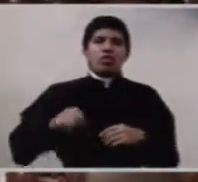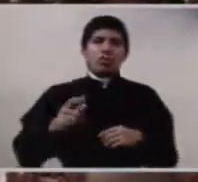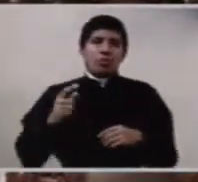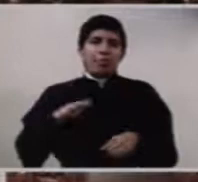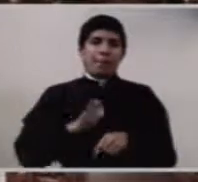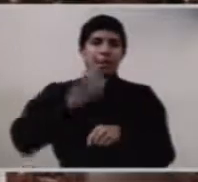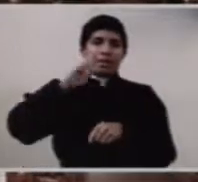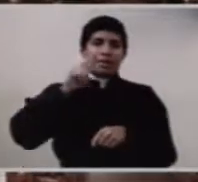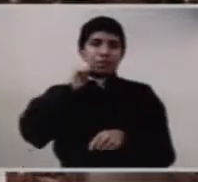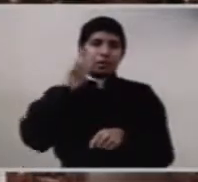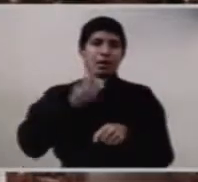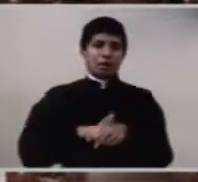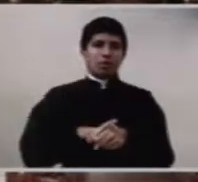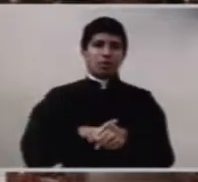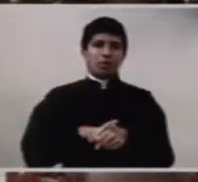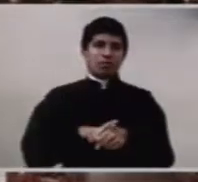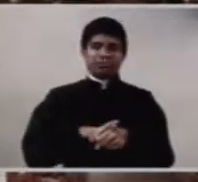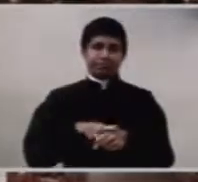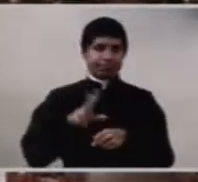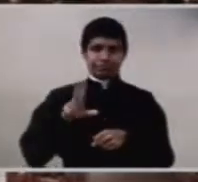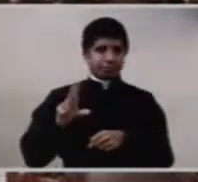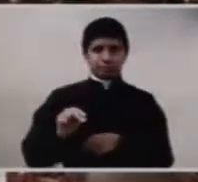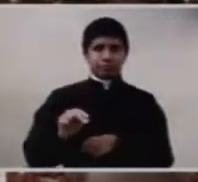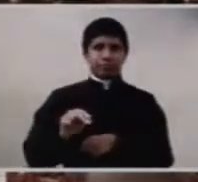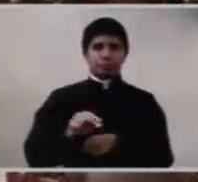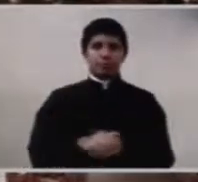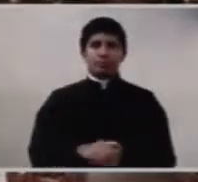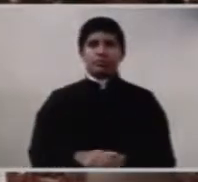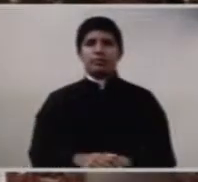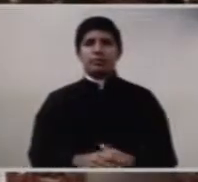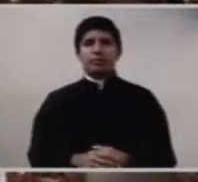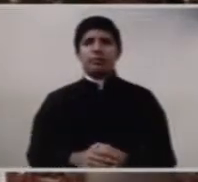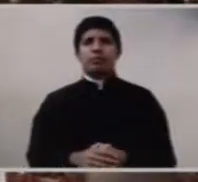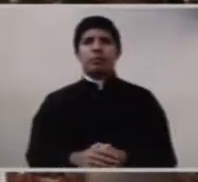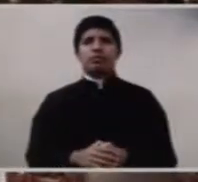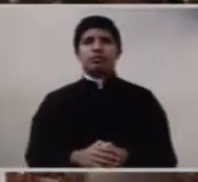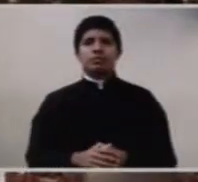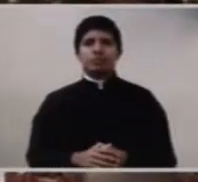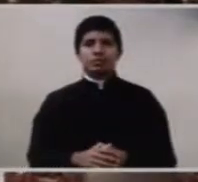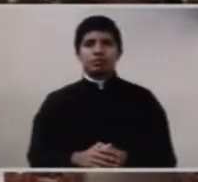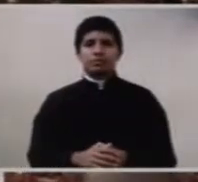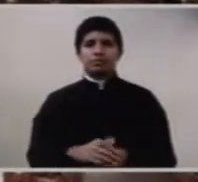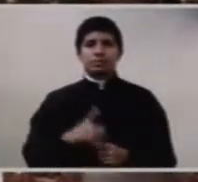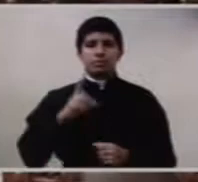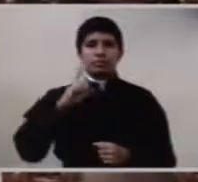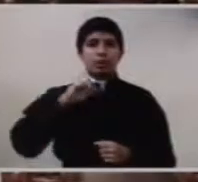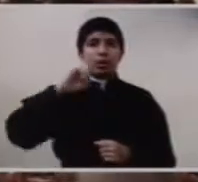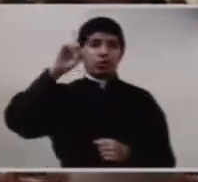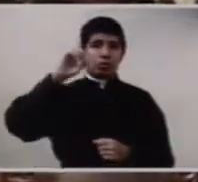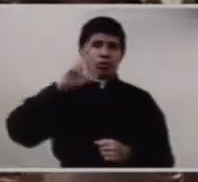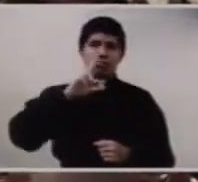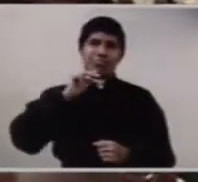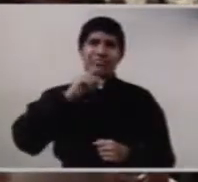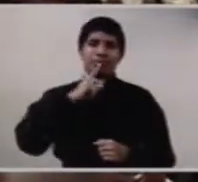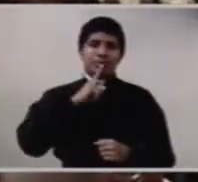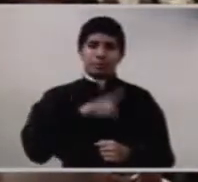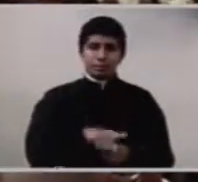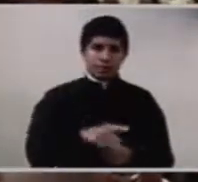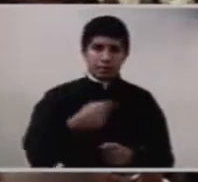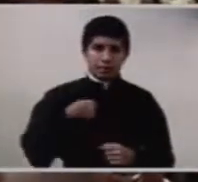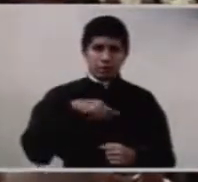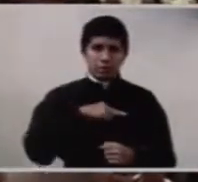nosotros. No nos vaya a decir Dios nuestro Señor que los narcotraficantes,